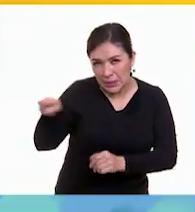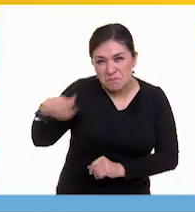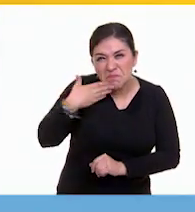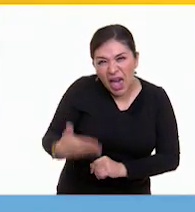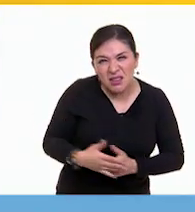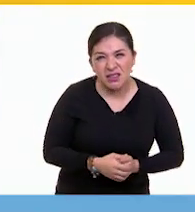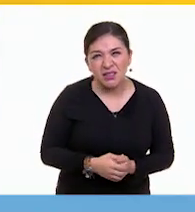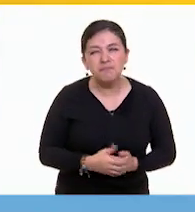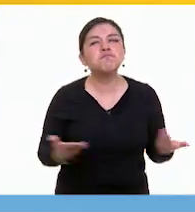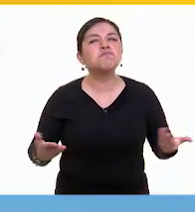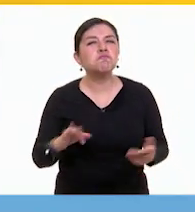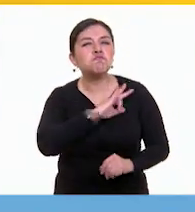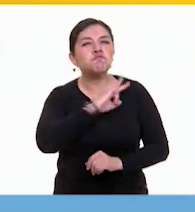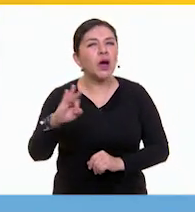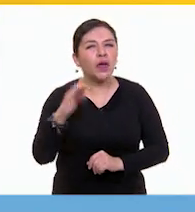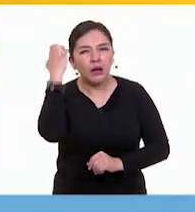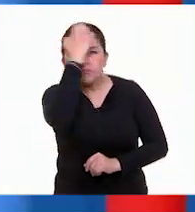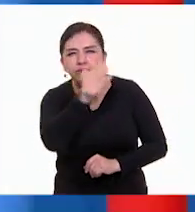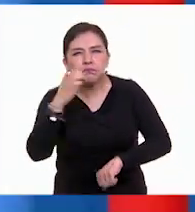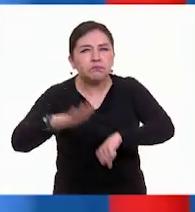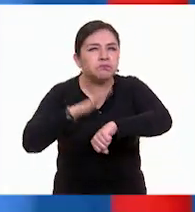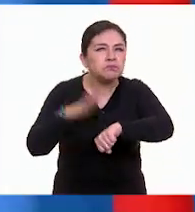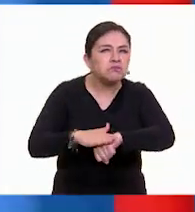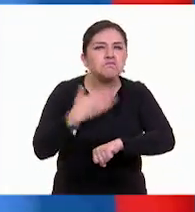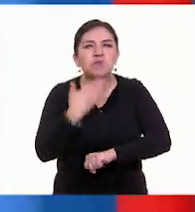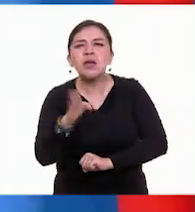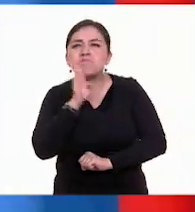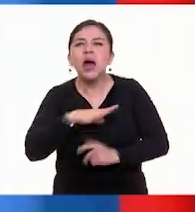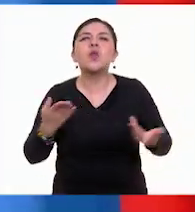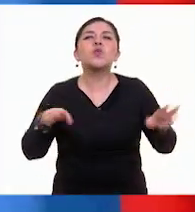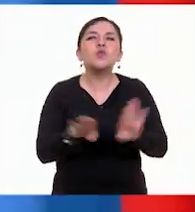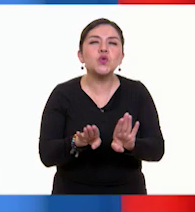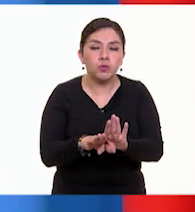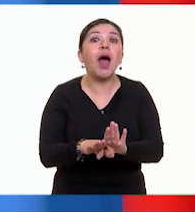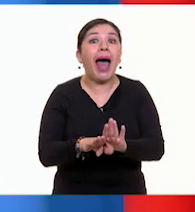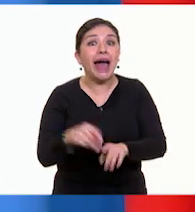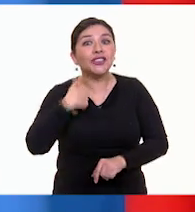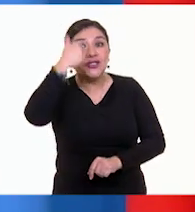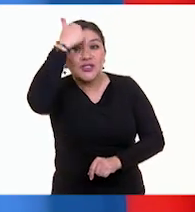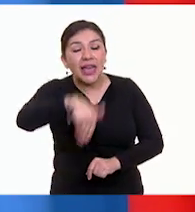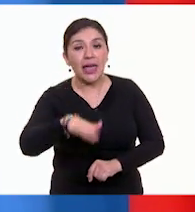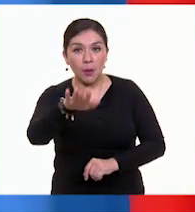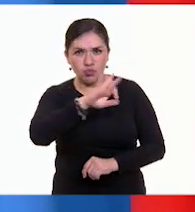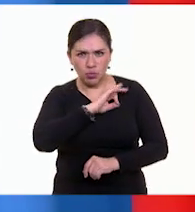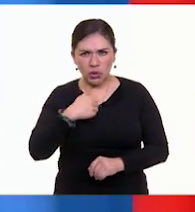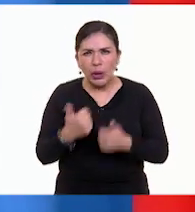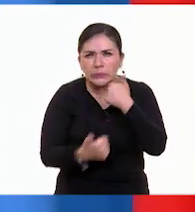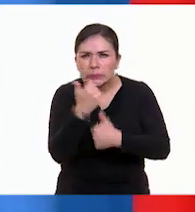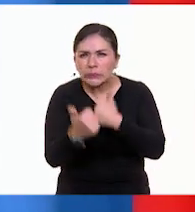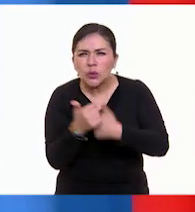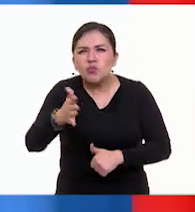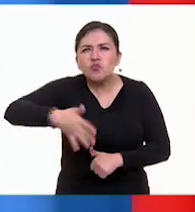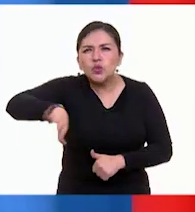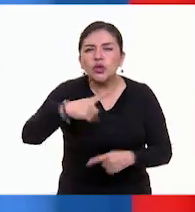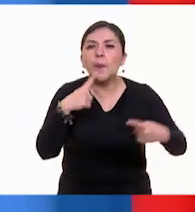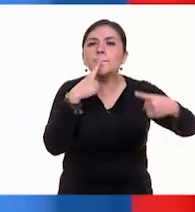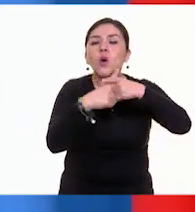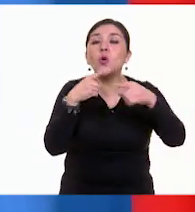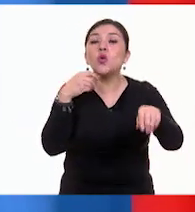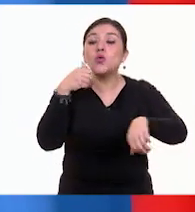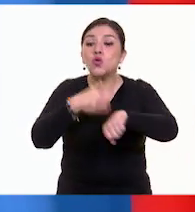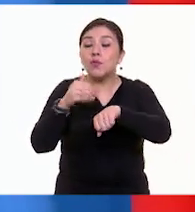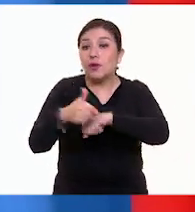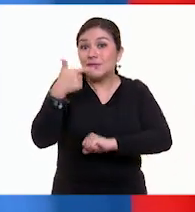correcto? ¿Cómo lo podemos comprobar? Ya sé cómo comprobarlo. Puedo buscar el número entero que multiplicado